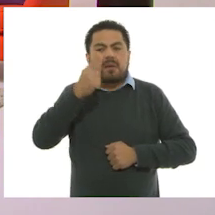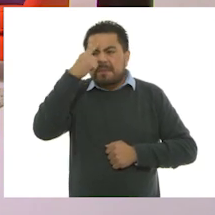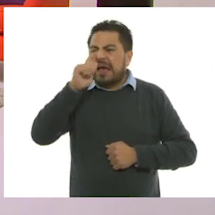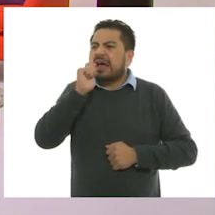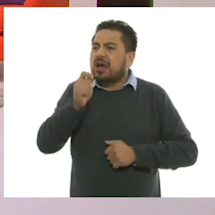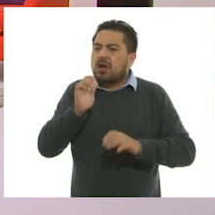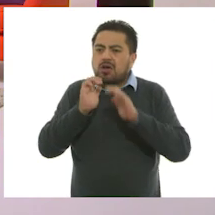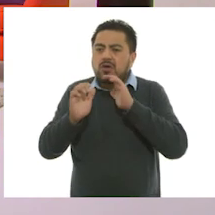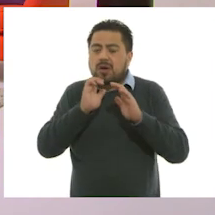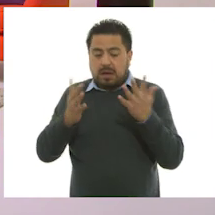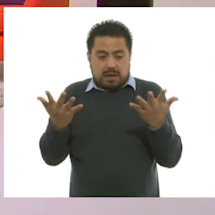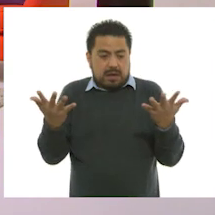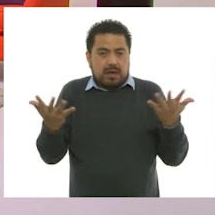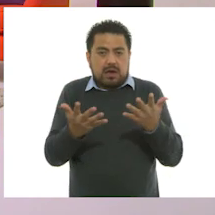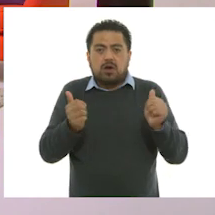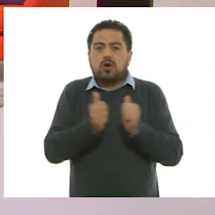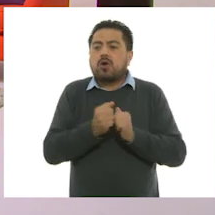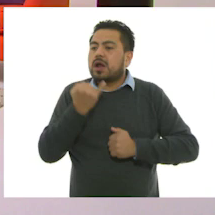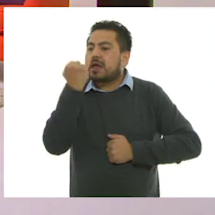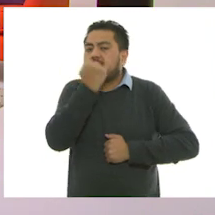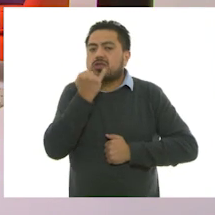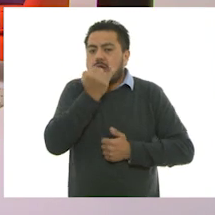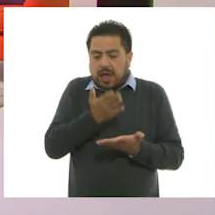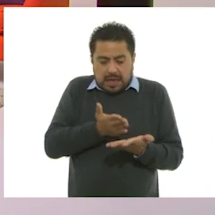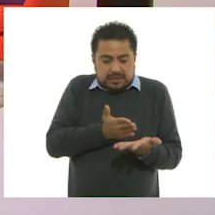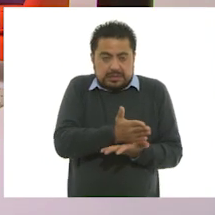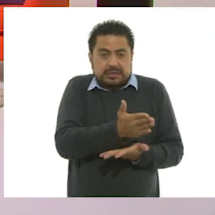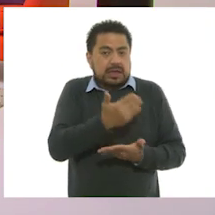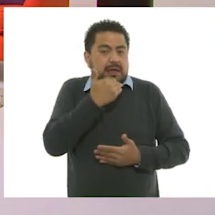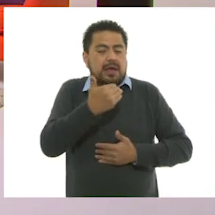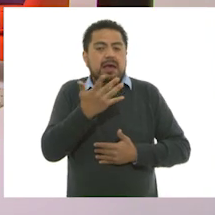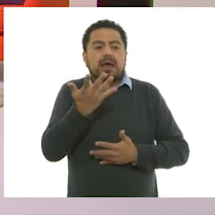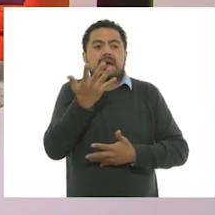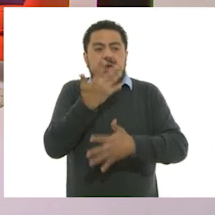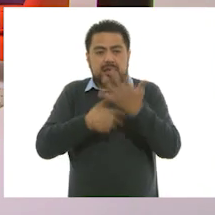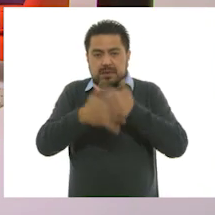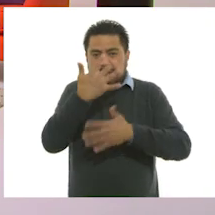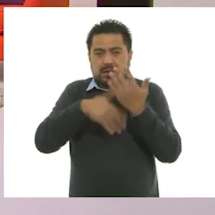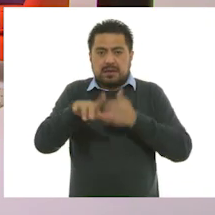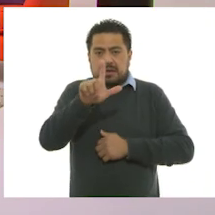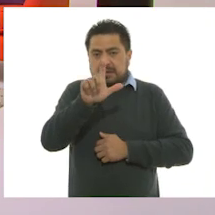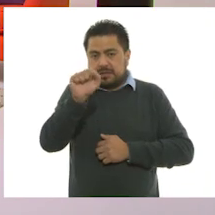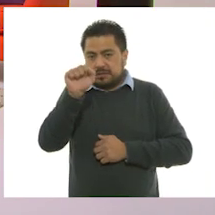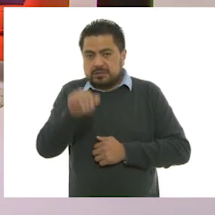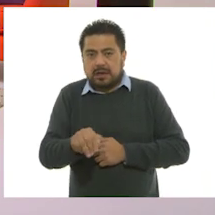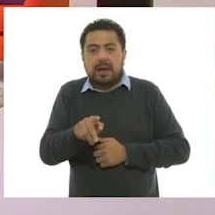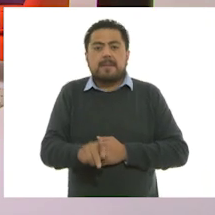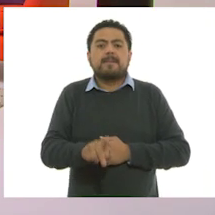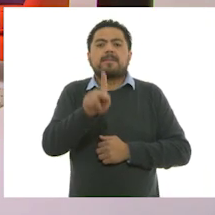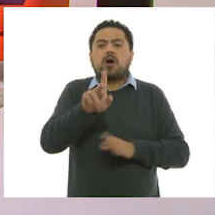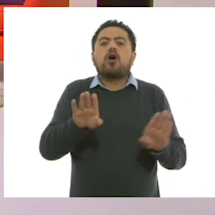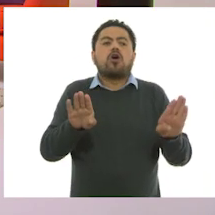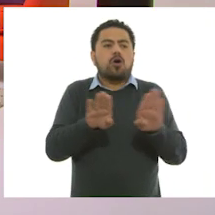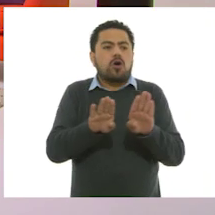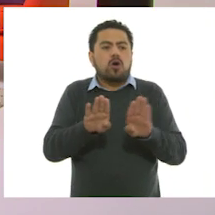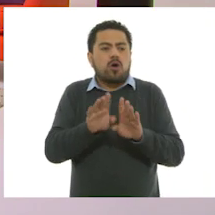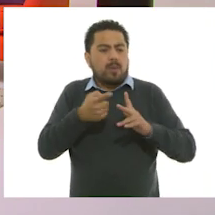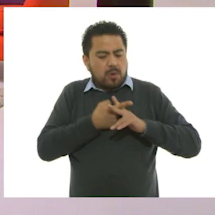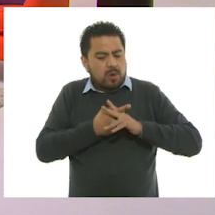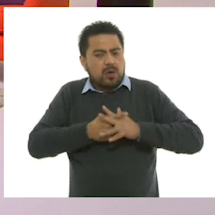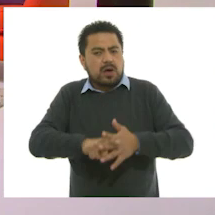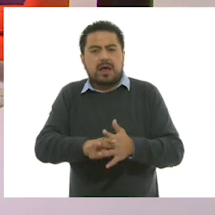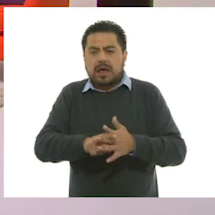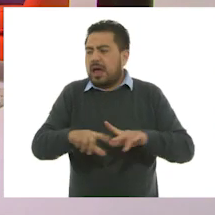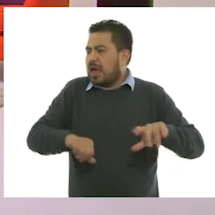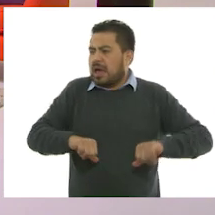comunicarse, lo hacen a través de un idioma accesible, de la lengua de señas. Pero, ¿de qué manera se inician en la